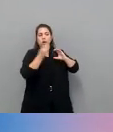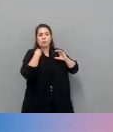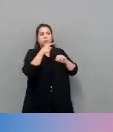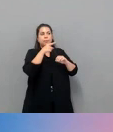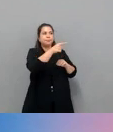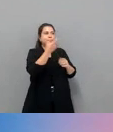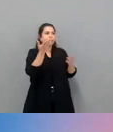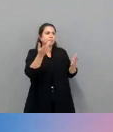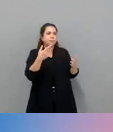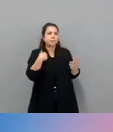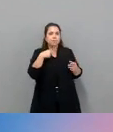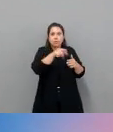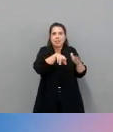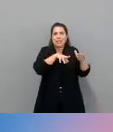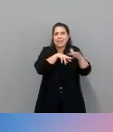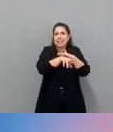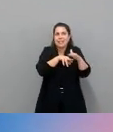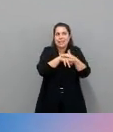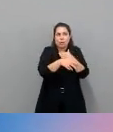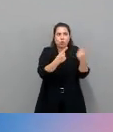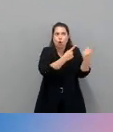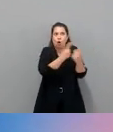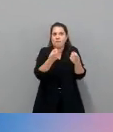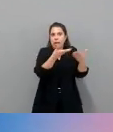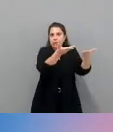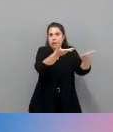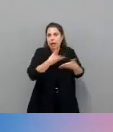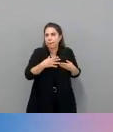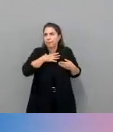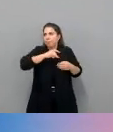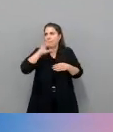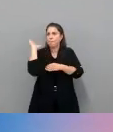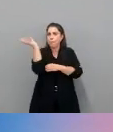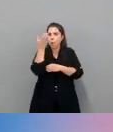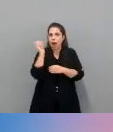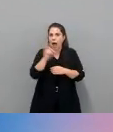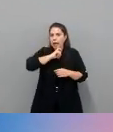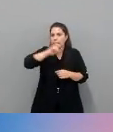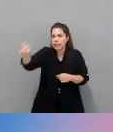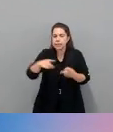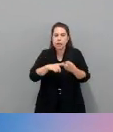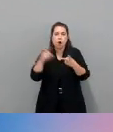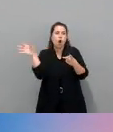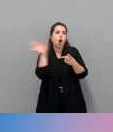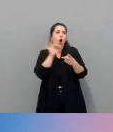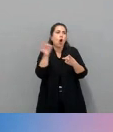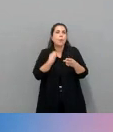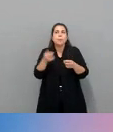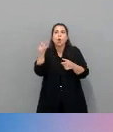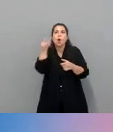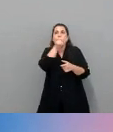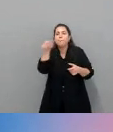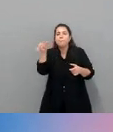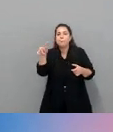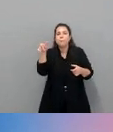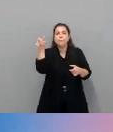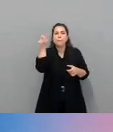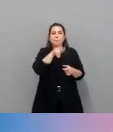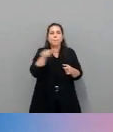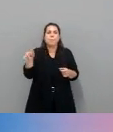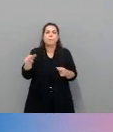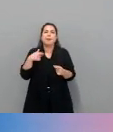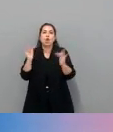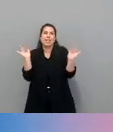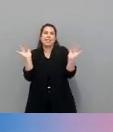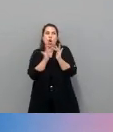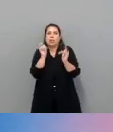pues los mecanismos que se necesiten en ese momento, o bien llamar a una ambulancia o movilizar a las personas que son tus personas de contacto,